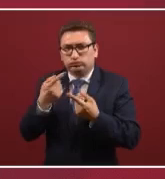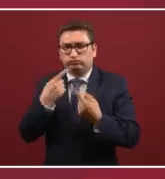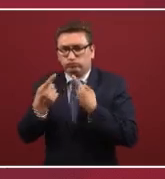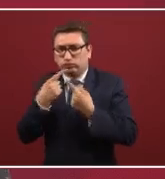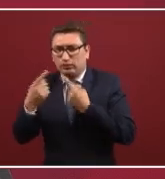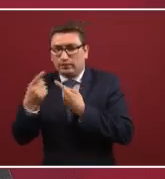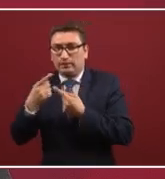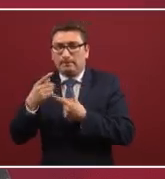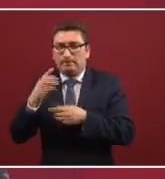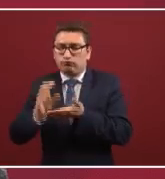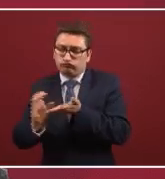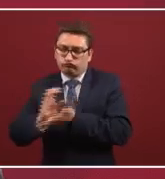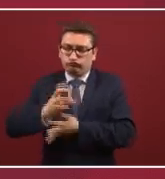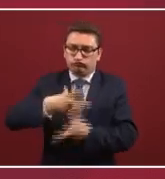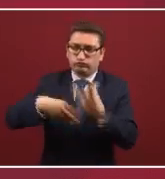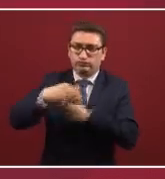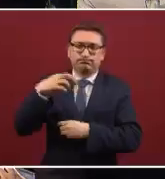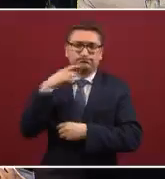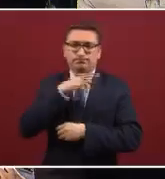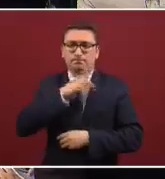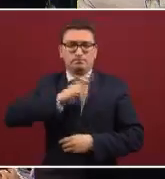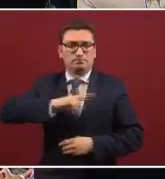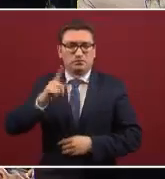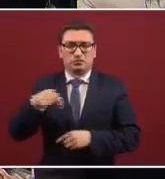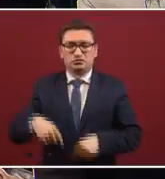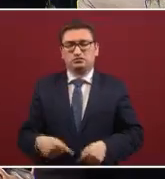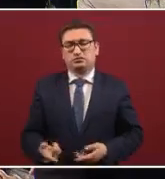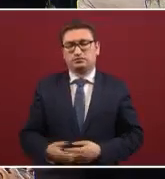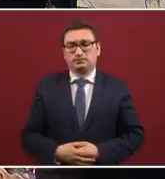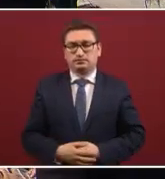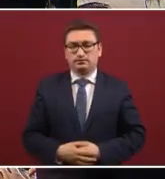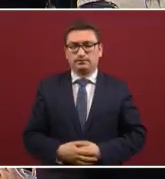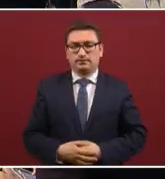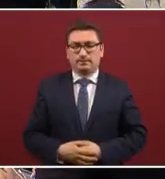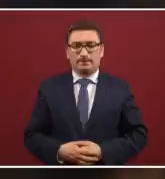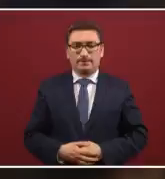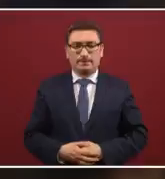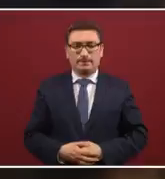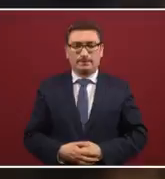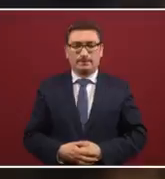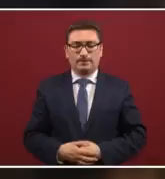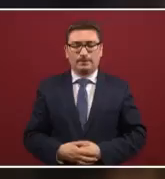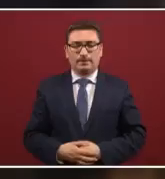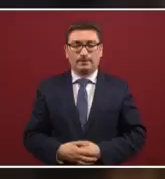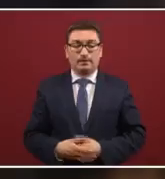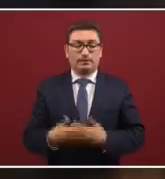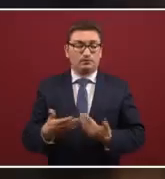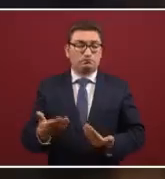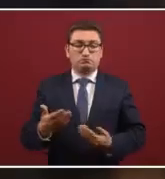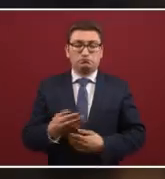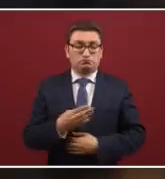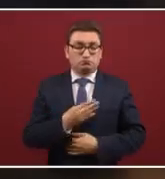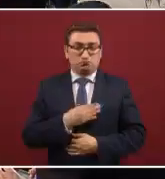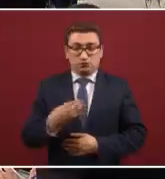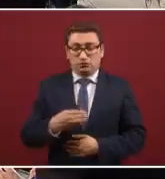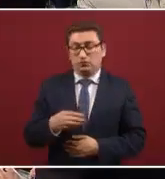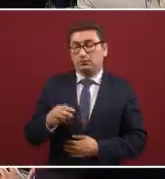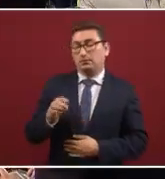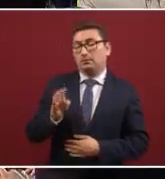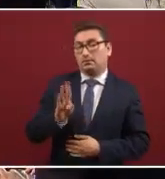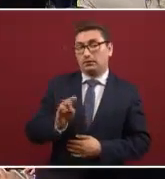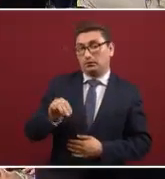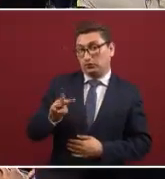hagan lo más pronto posible. ¿Hay posibilidad de abrir una nueva planta armadora o de… Bueno, con la de BMW, por ejemplo,